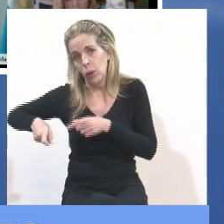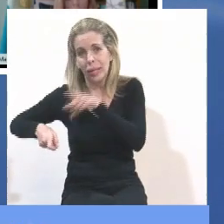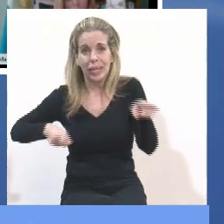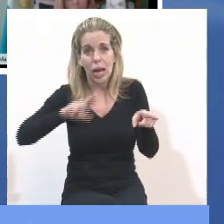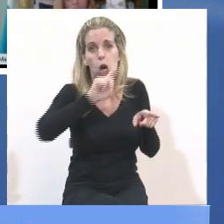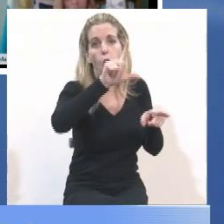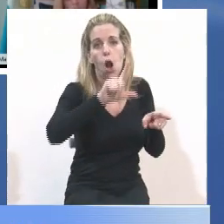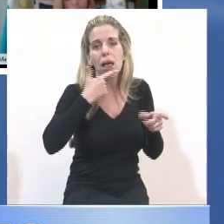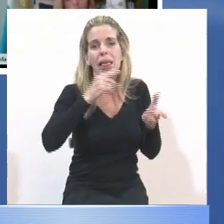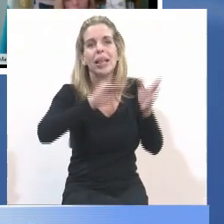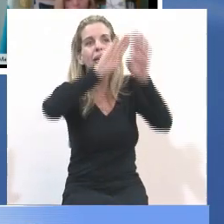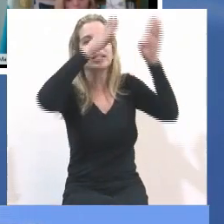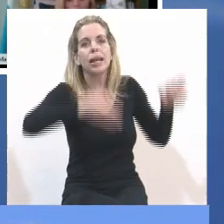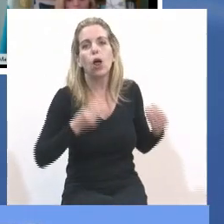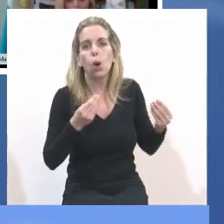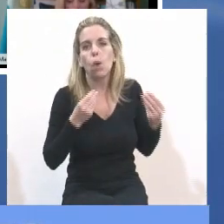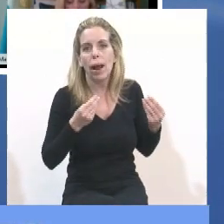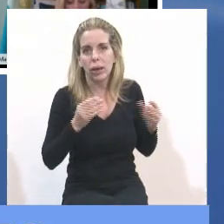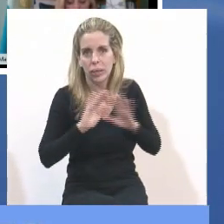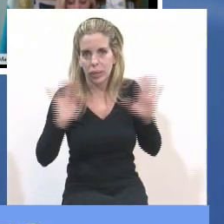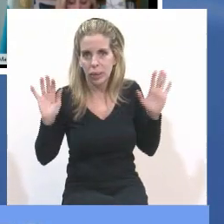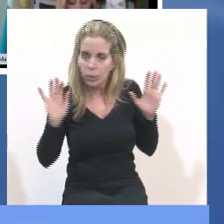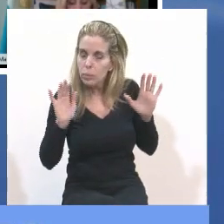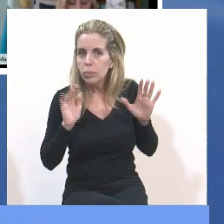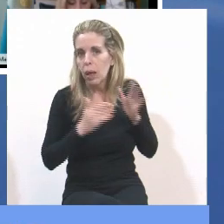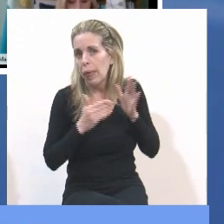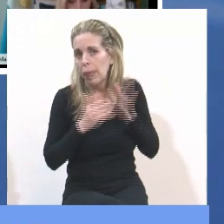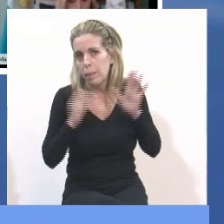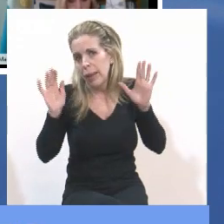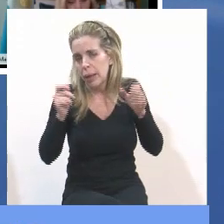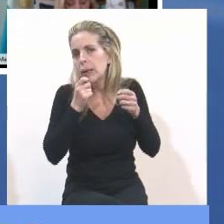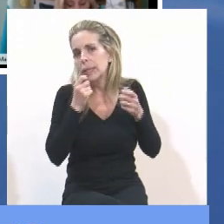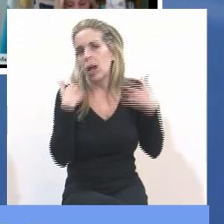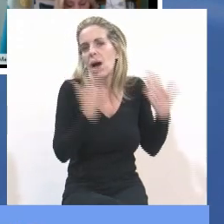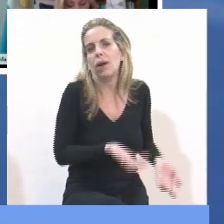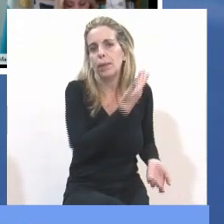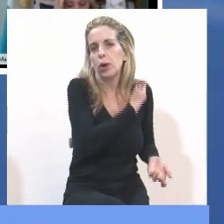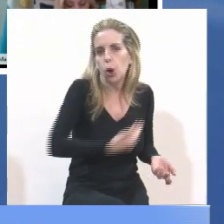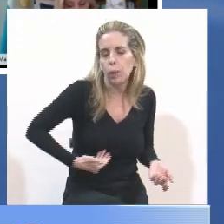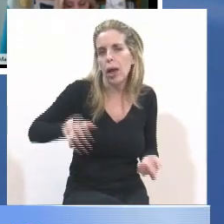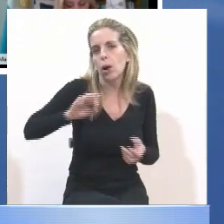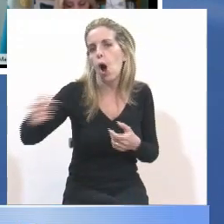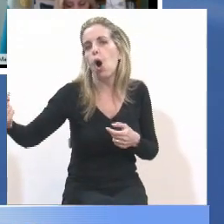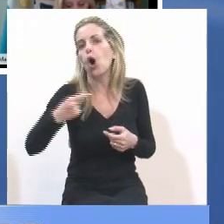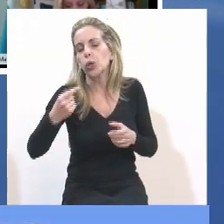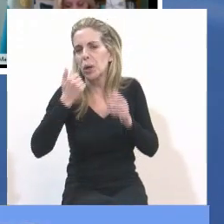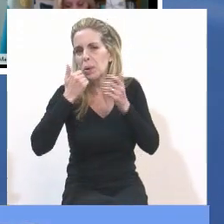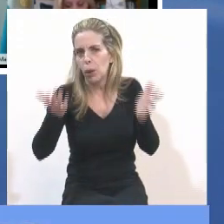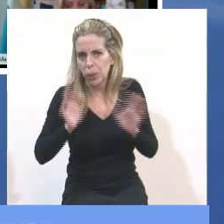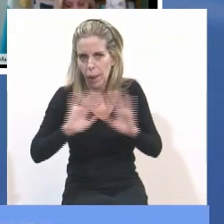de la Nación. Y repito, más allá del rol ocasional que podamos tener como oposición u oficialismo, creo